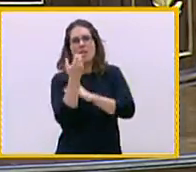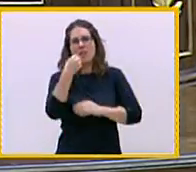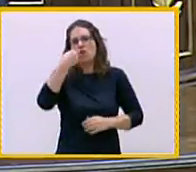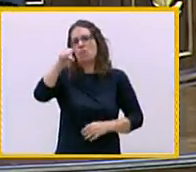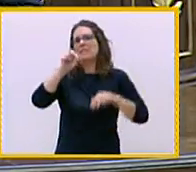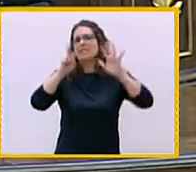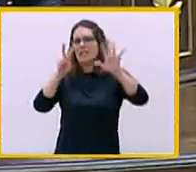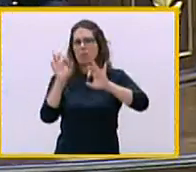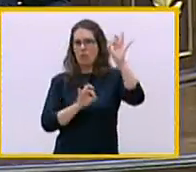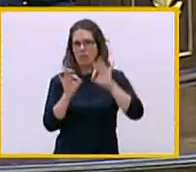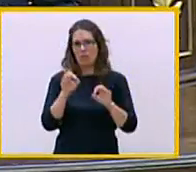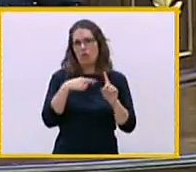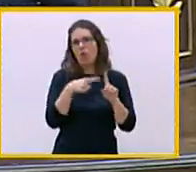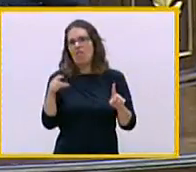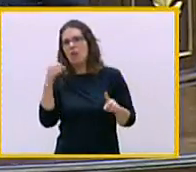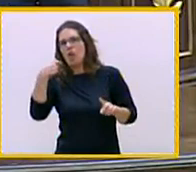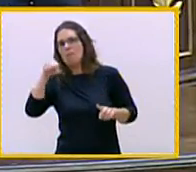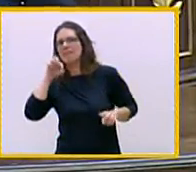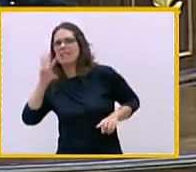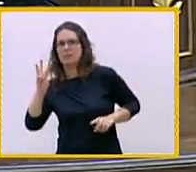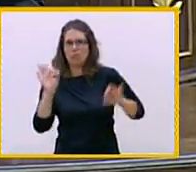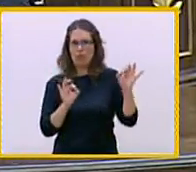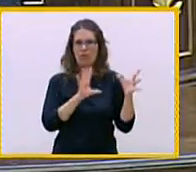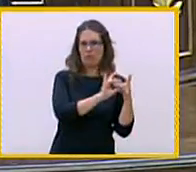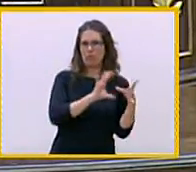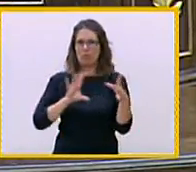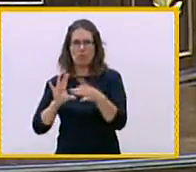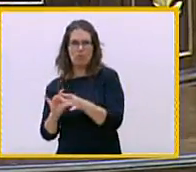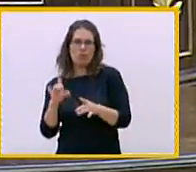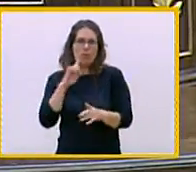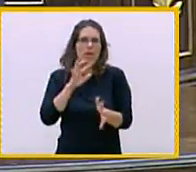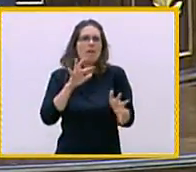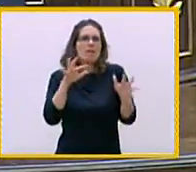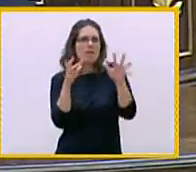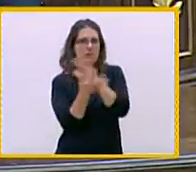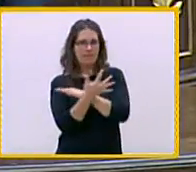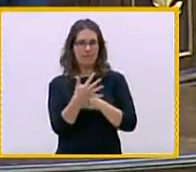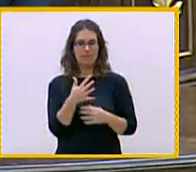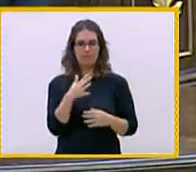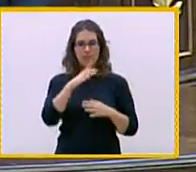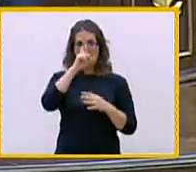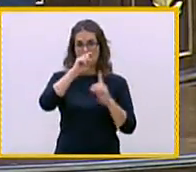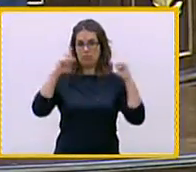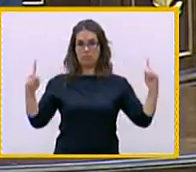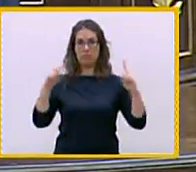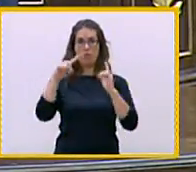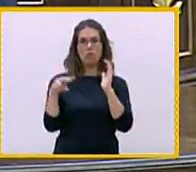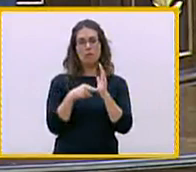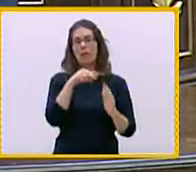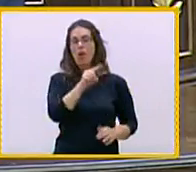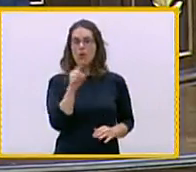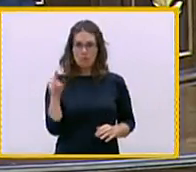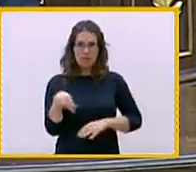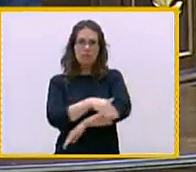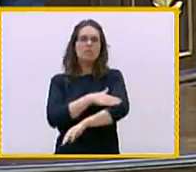del 0,3% respectivamente. Para el conjunto de 2011, el Gobierno prevé una